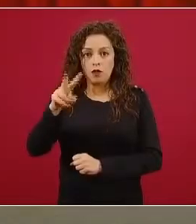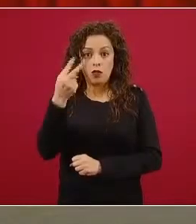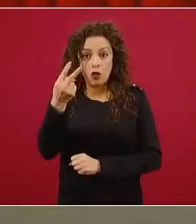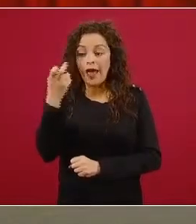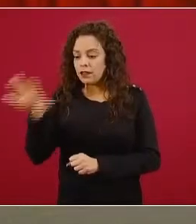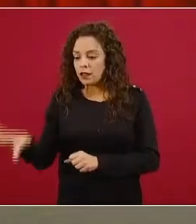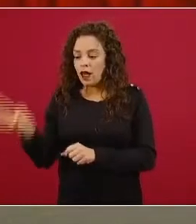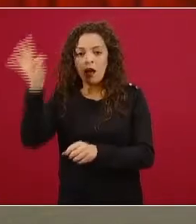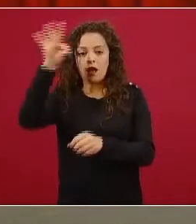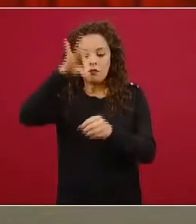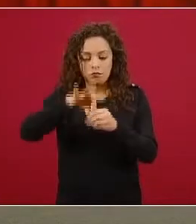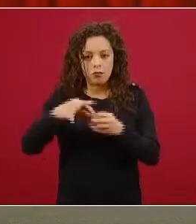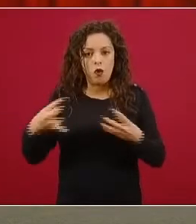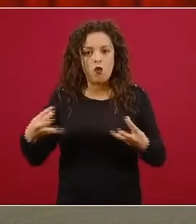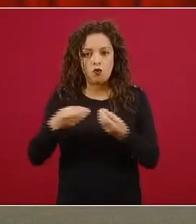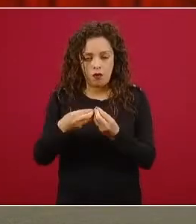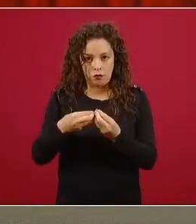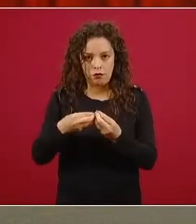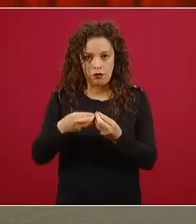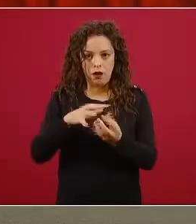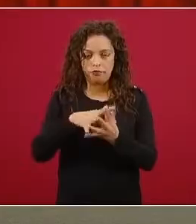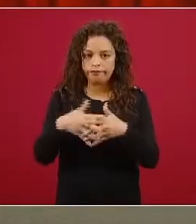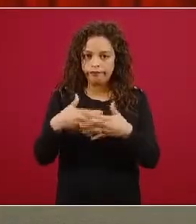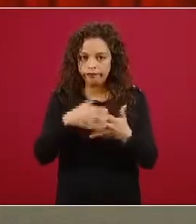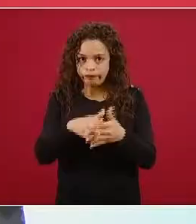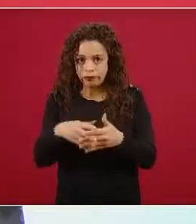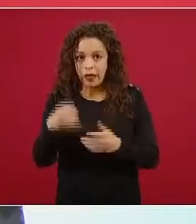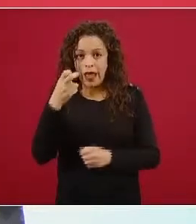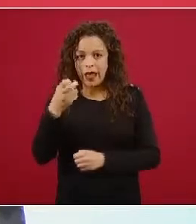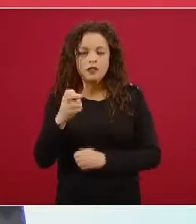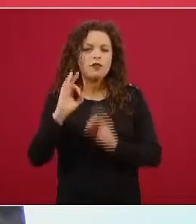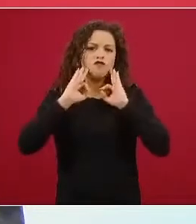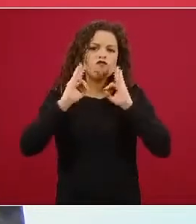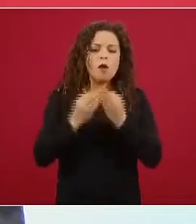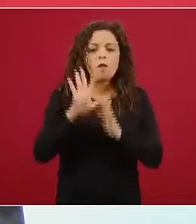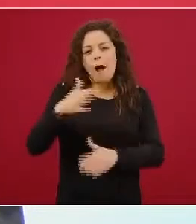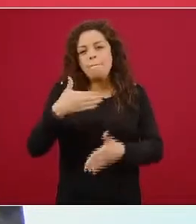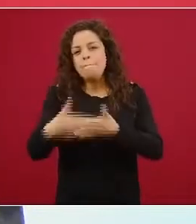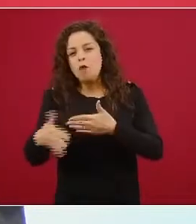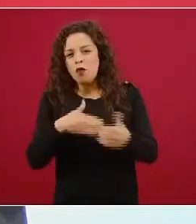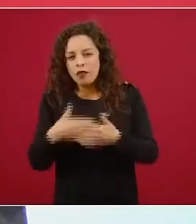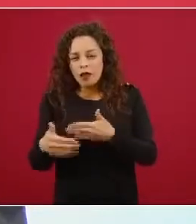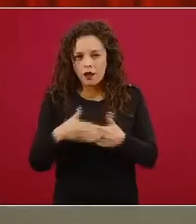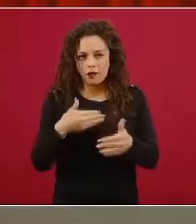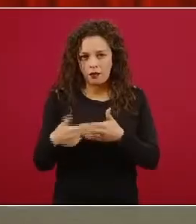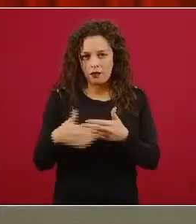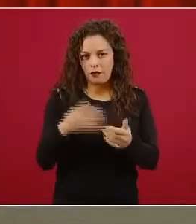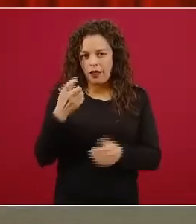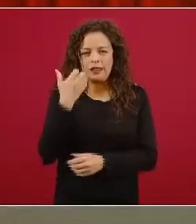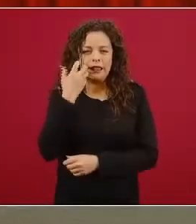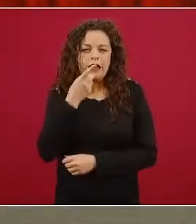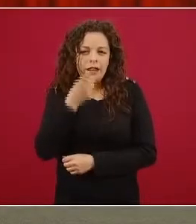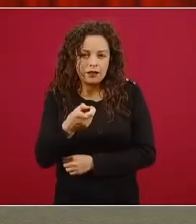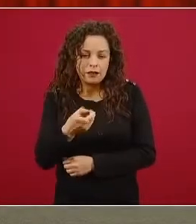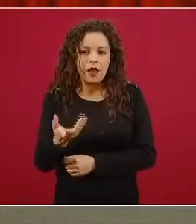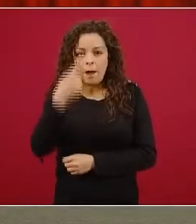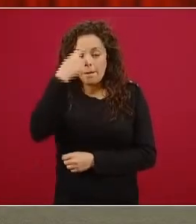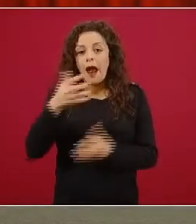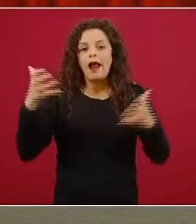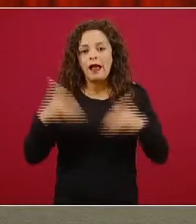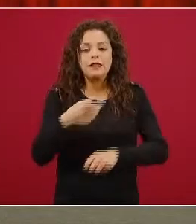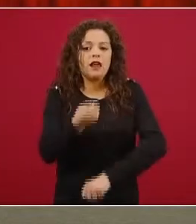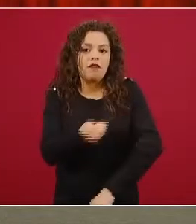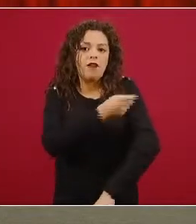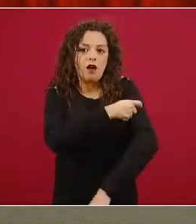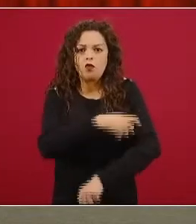es la manera moderna, vamos a decir, o es una manera moderna de fabricar vacunas. Hay